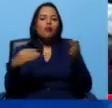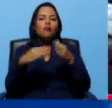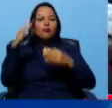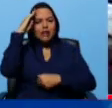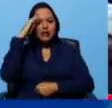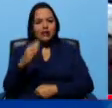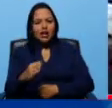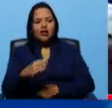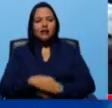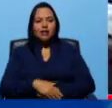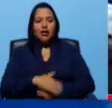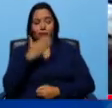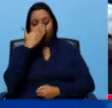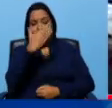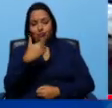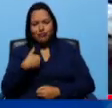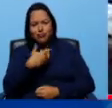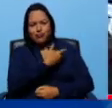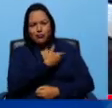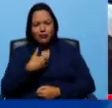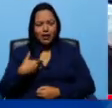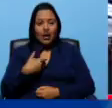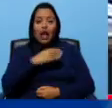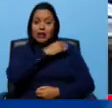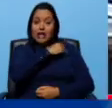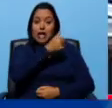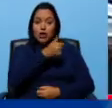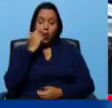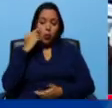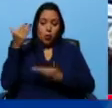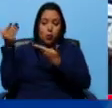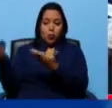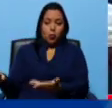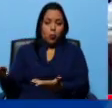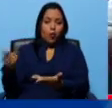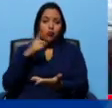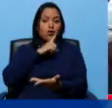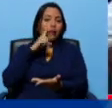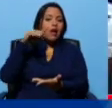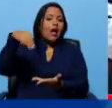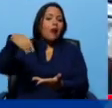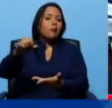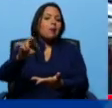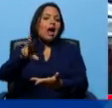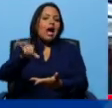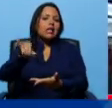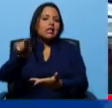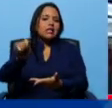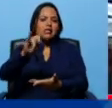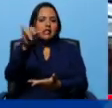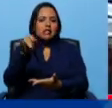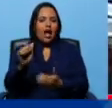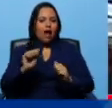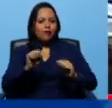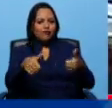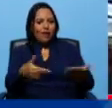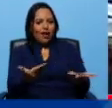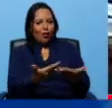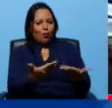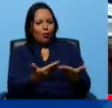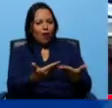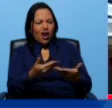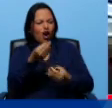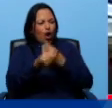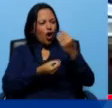bricomiles al frente. Yo quisiera que nuestra directora Marixa Rondón diera un mensaje de inicio de clase y cómo